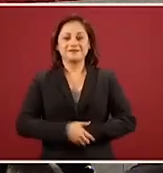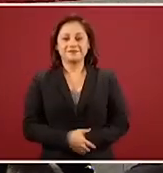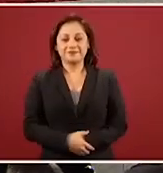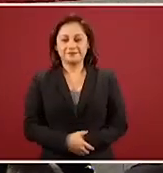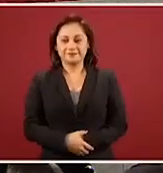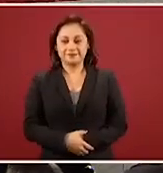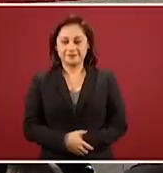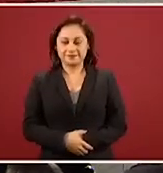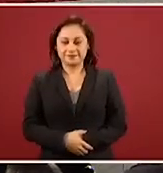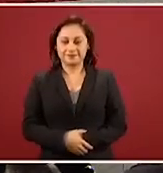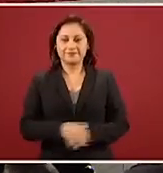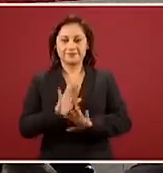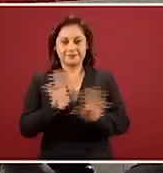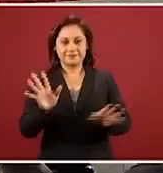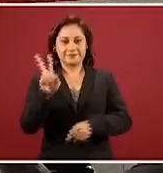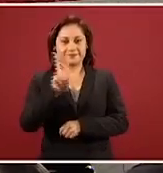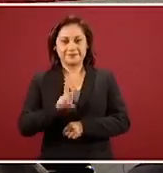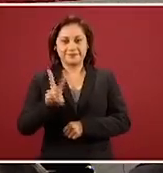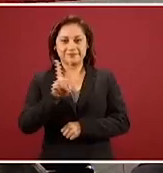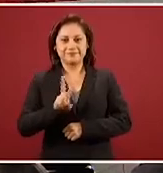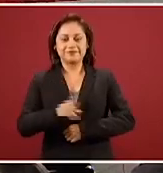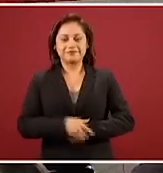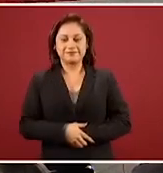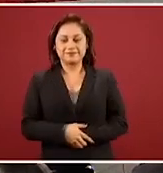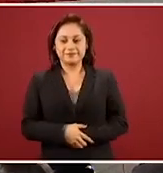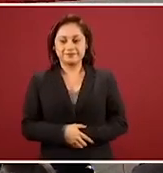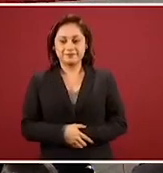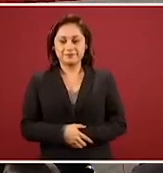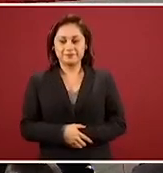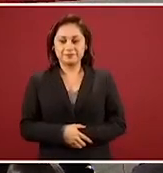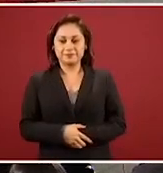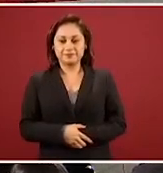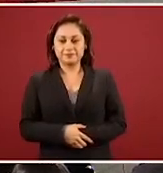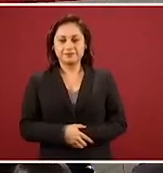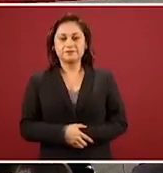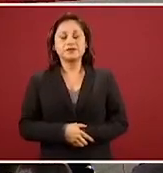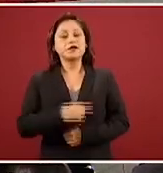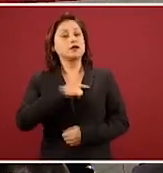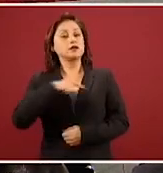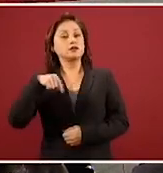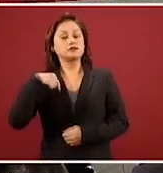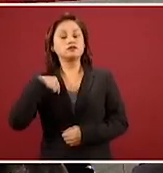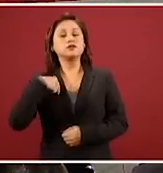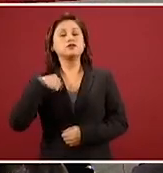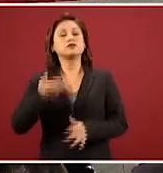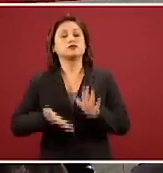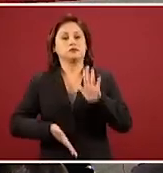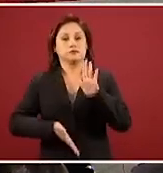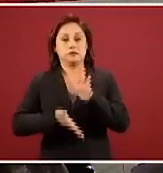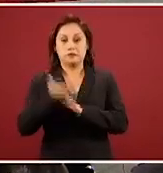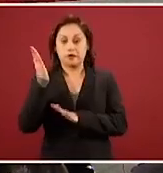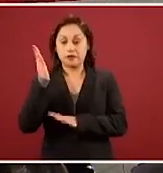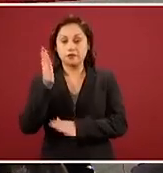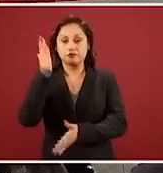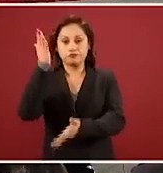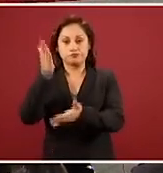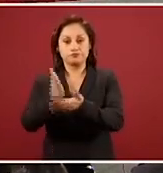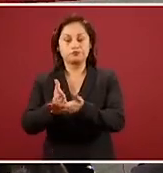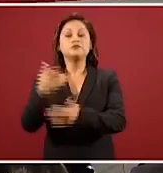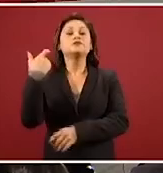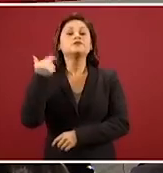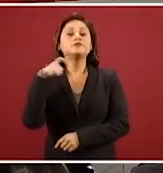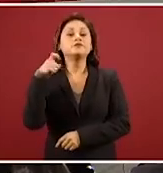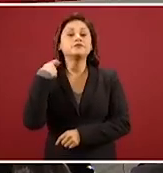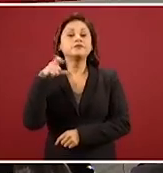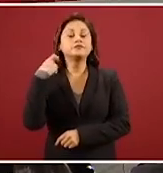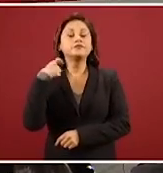Ya es viernes, pero vamos a ir a una gira. Vamos a Querétaro,